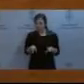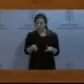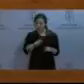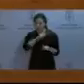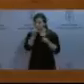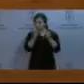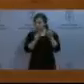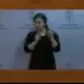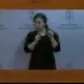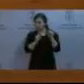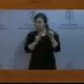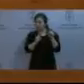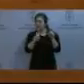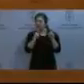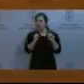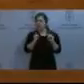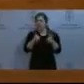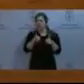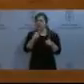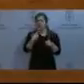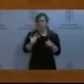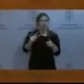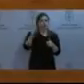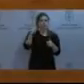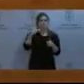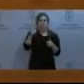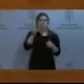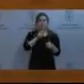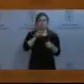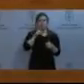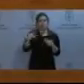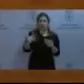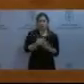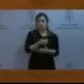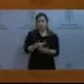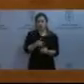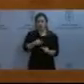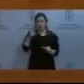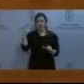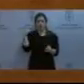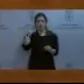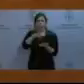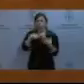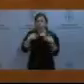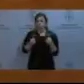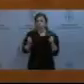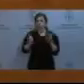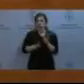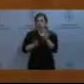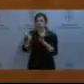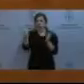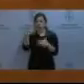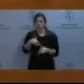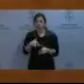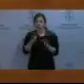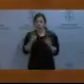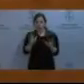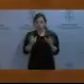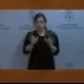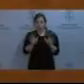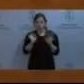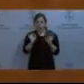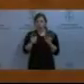interrogaciones, comienza a negarse todo lo anterior. No va a haber centro de salud en la finca La Cortina. Tras las elecciones, los